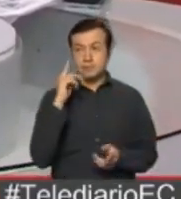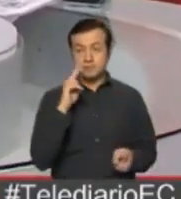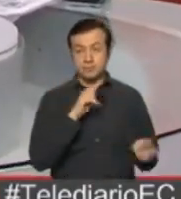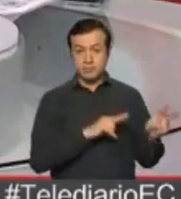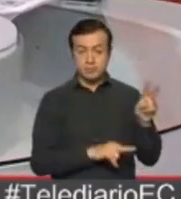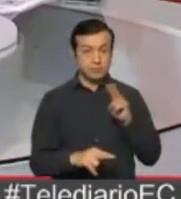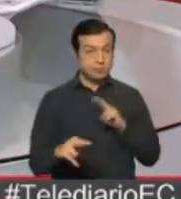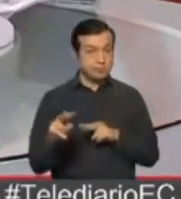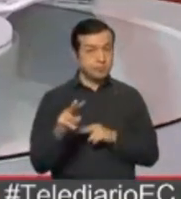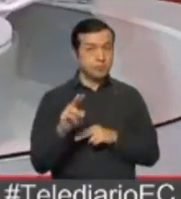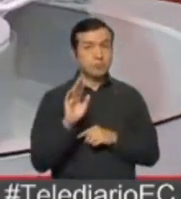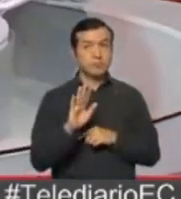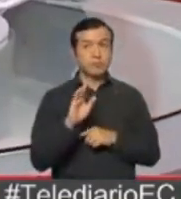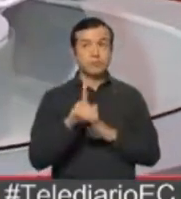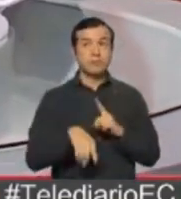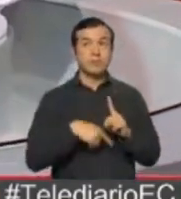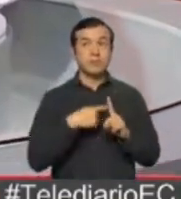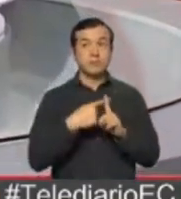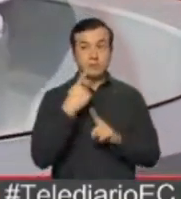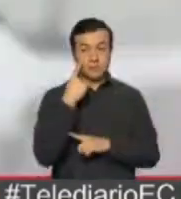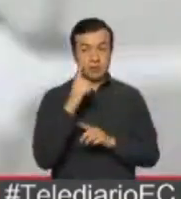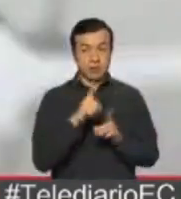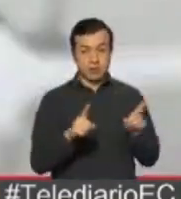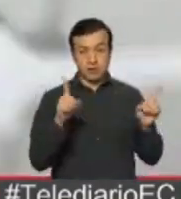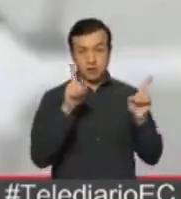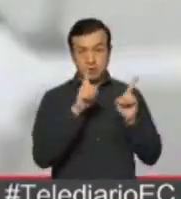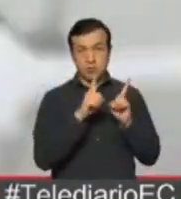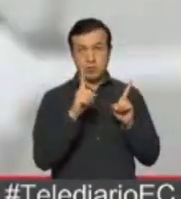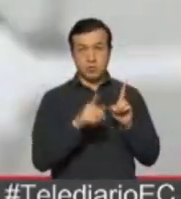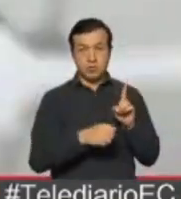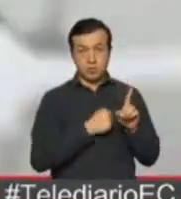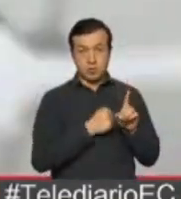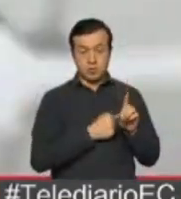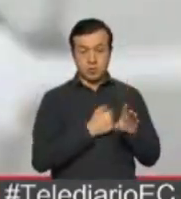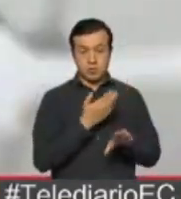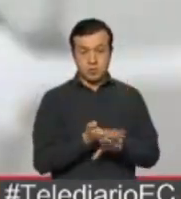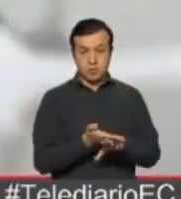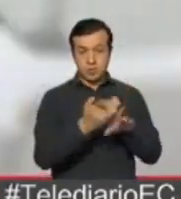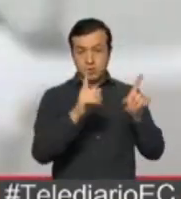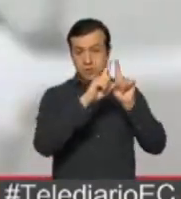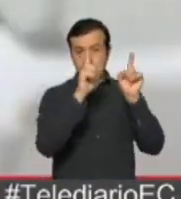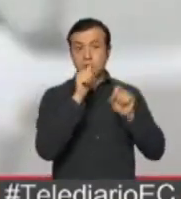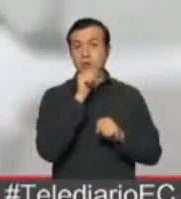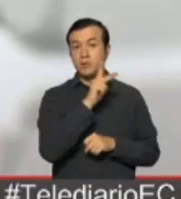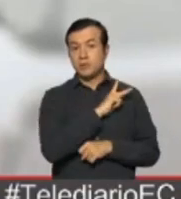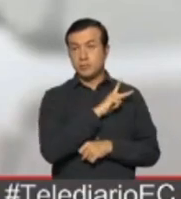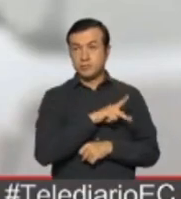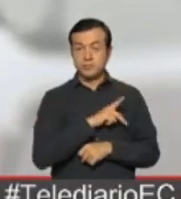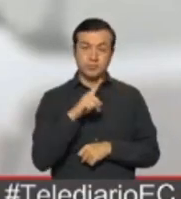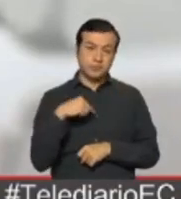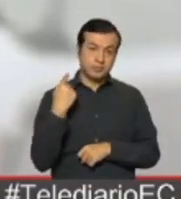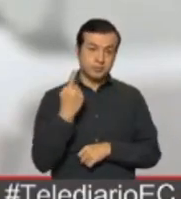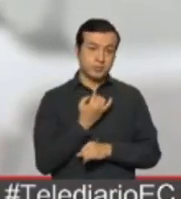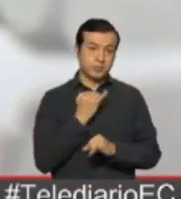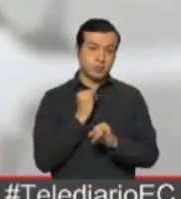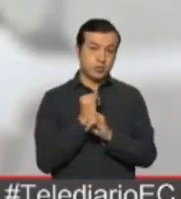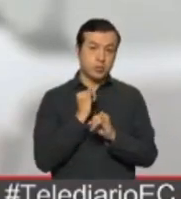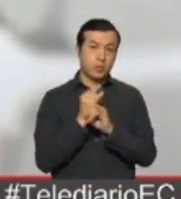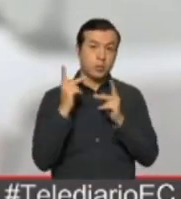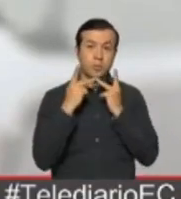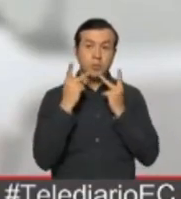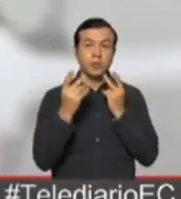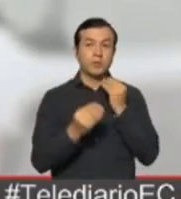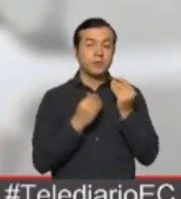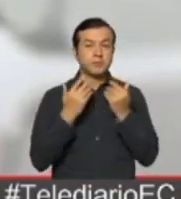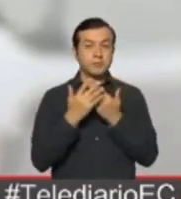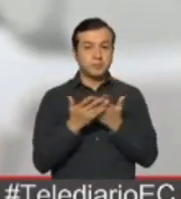en el cual aparte de los datos propios que presenta el proponente privado nosotros como entidad pública nos